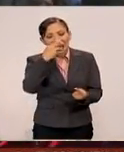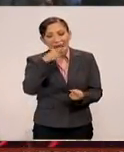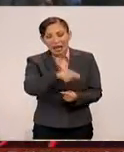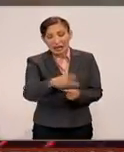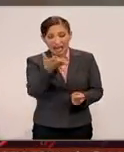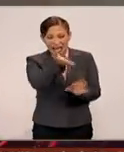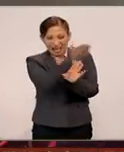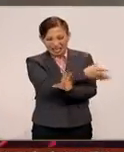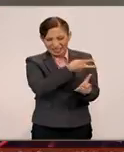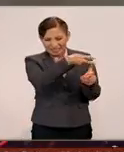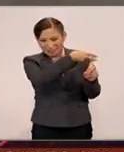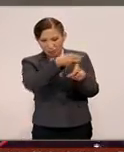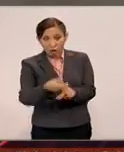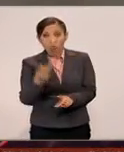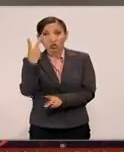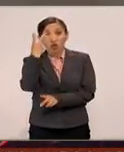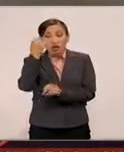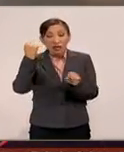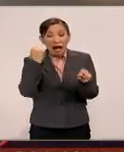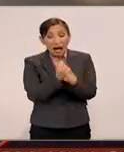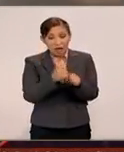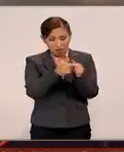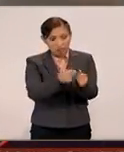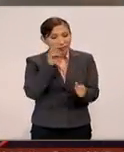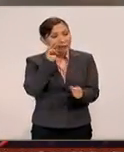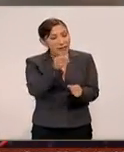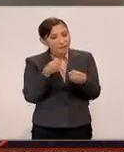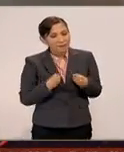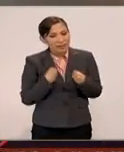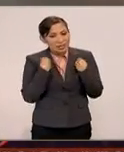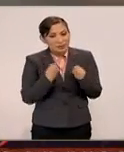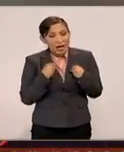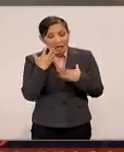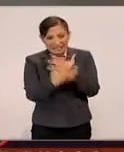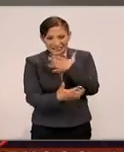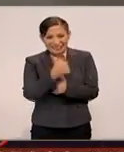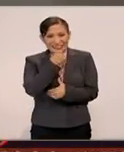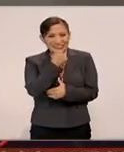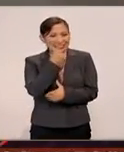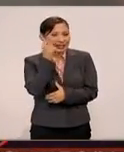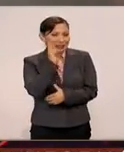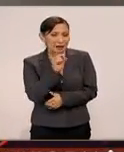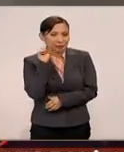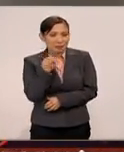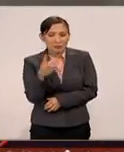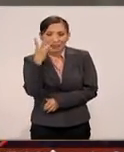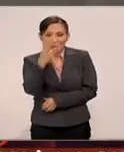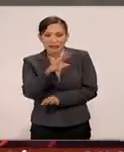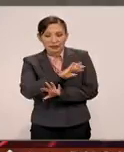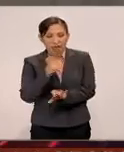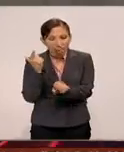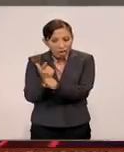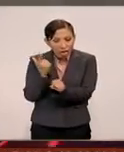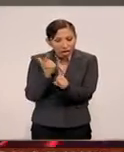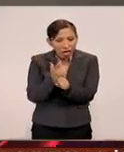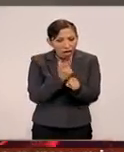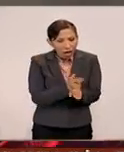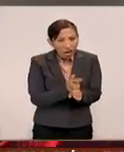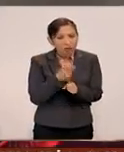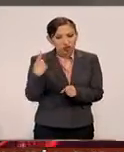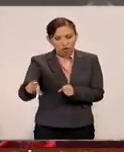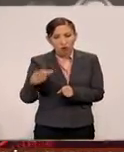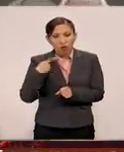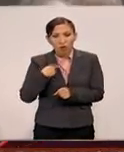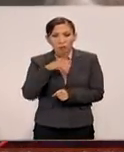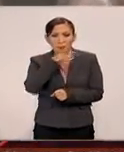fueron secuestradas hace 2 años. Ahí aparecen 15 niñas, de las cuales 3 ya fueron identificadas por